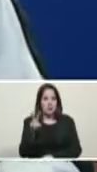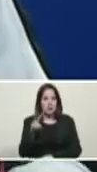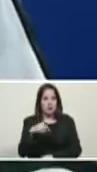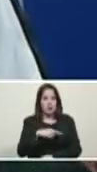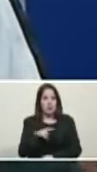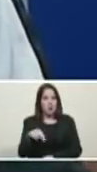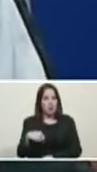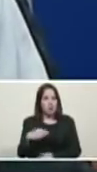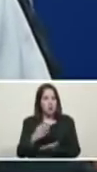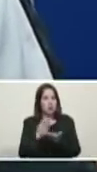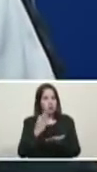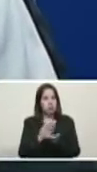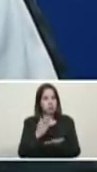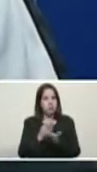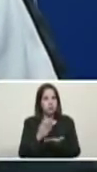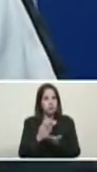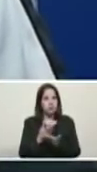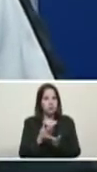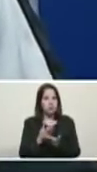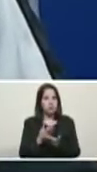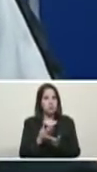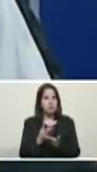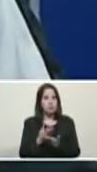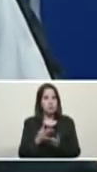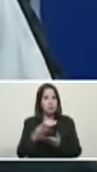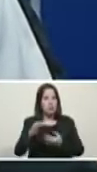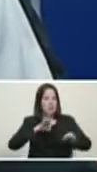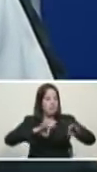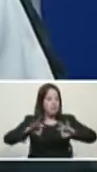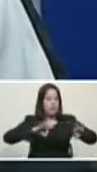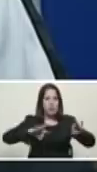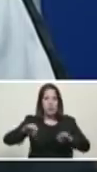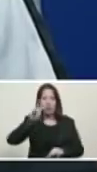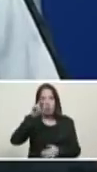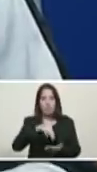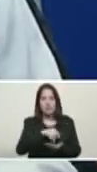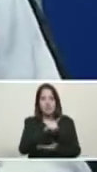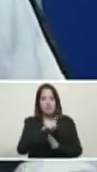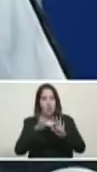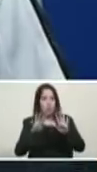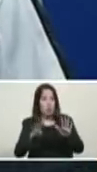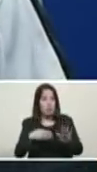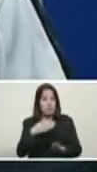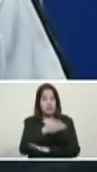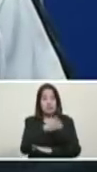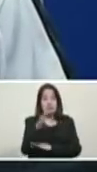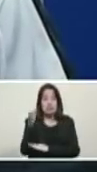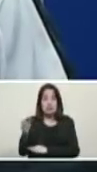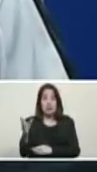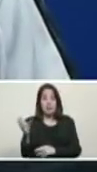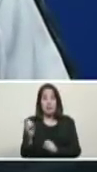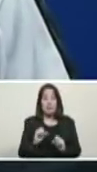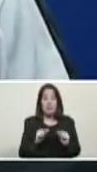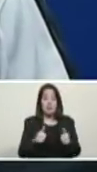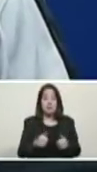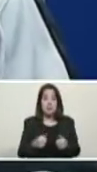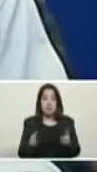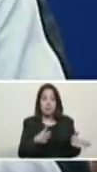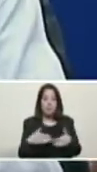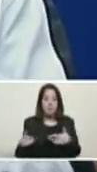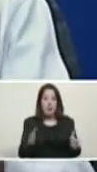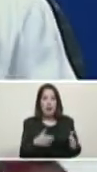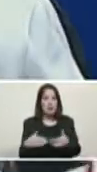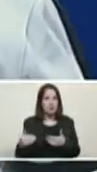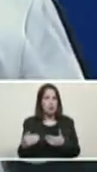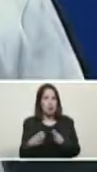teoría en todos nosotros ya estamos preparando la gira 2019 vamos a arrancar en el mes de marzo donde ama a cubrir